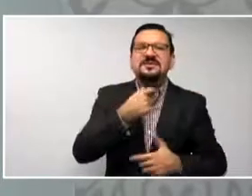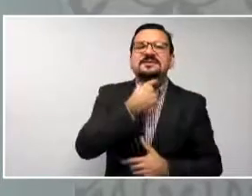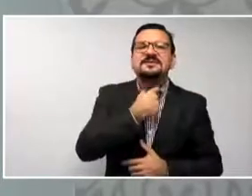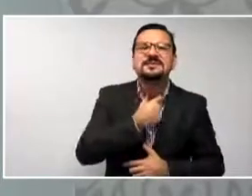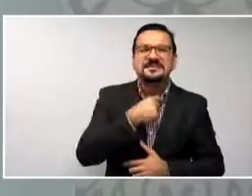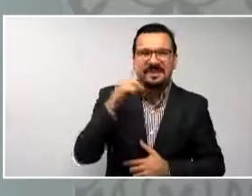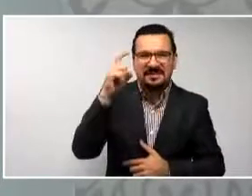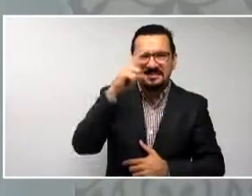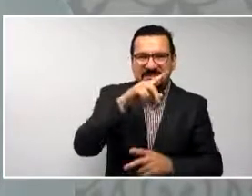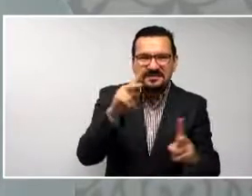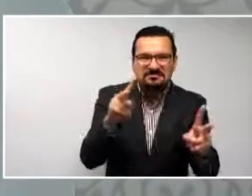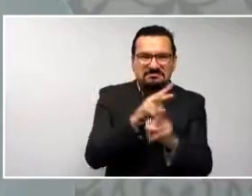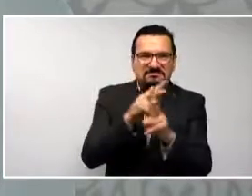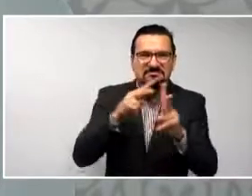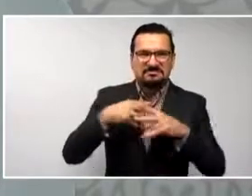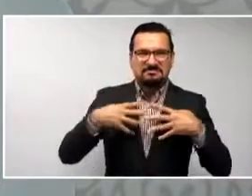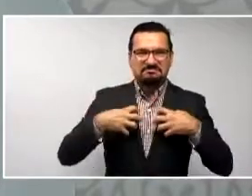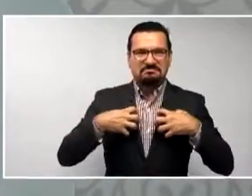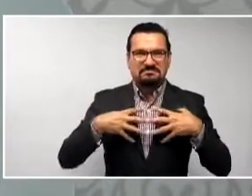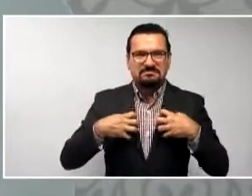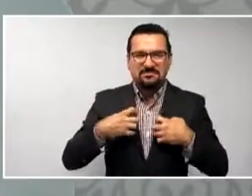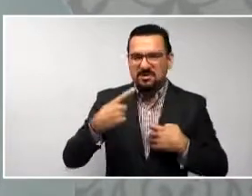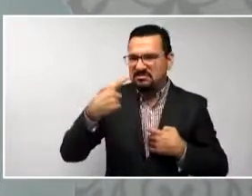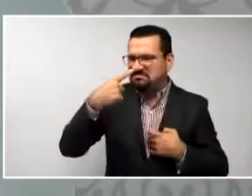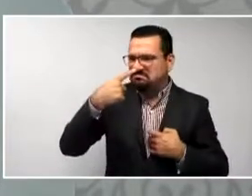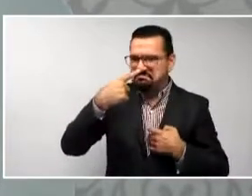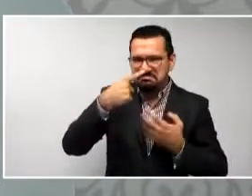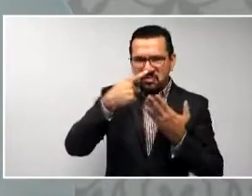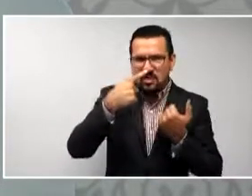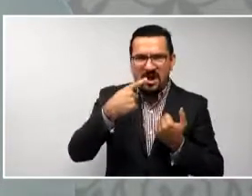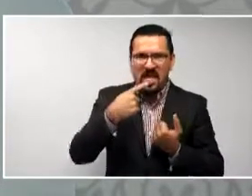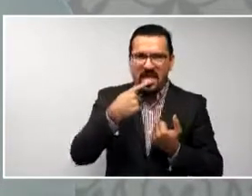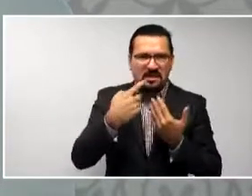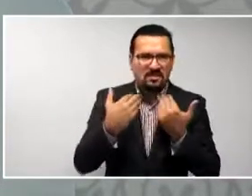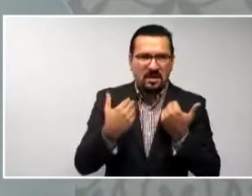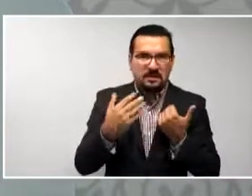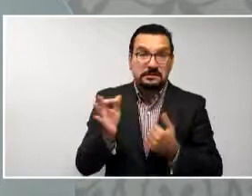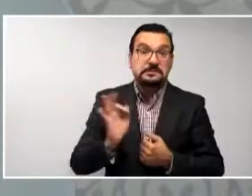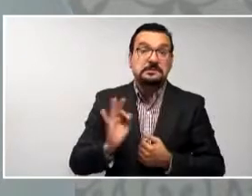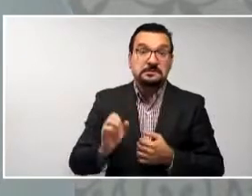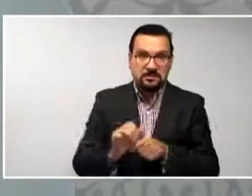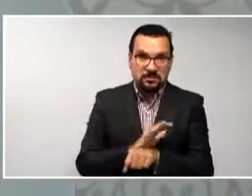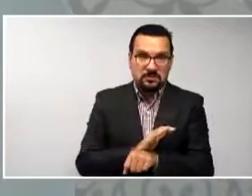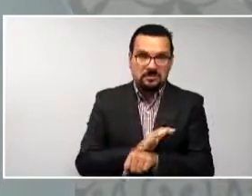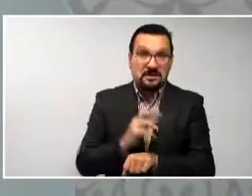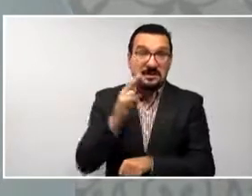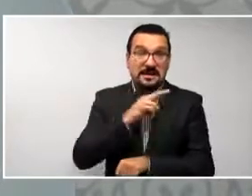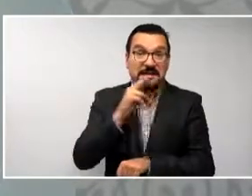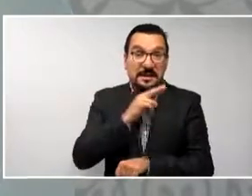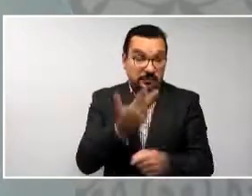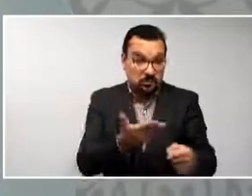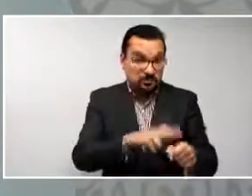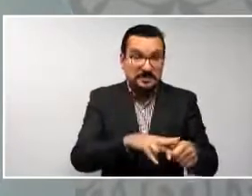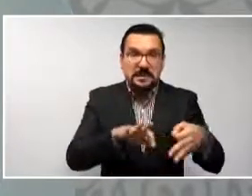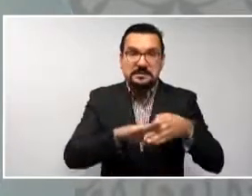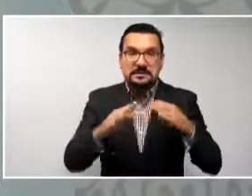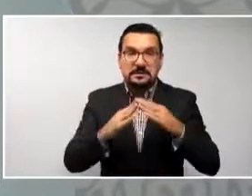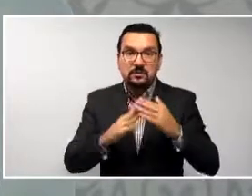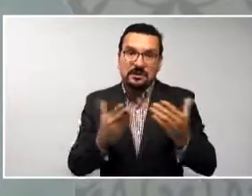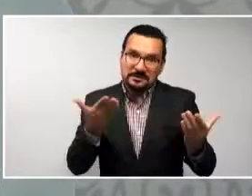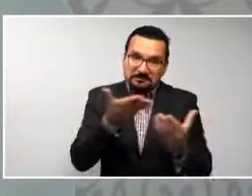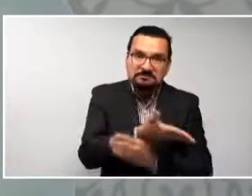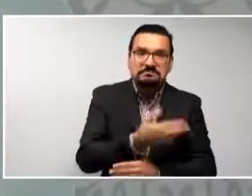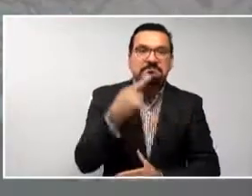para respirar o pérdida de olfato y gusto puedes tener coronavirus acude de inmediato a tu unidad médica más